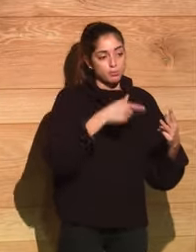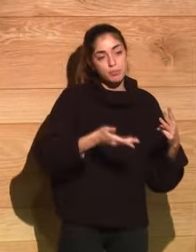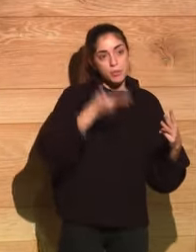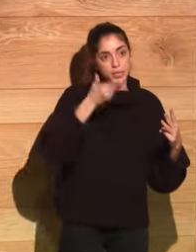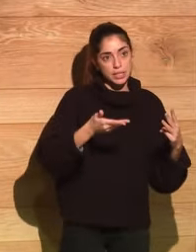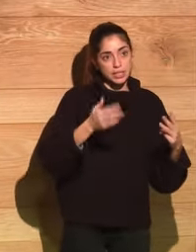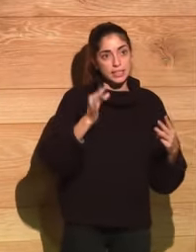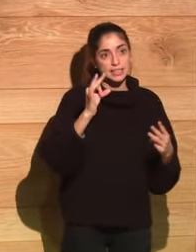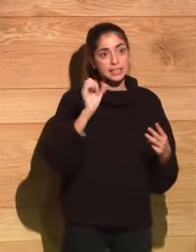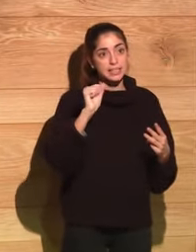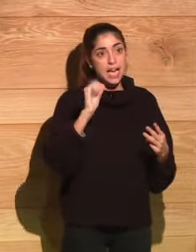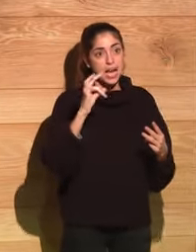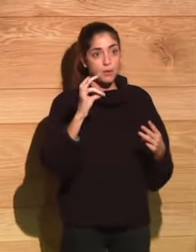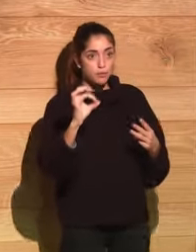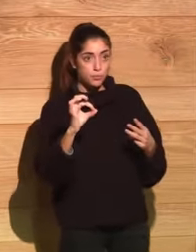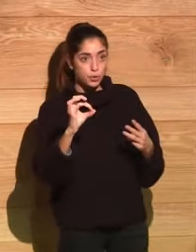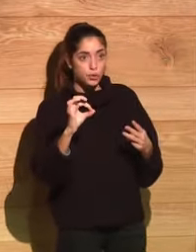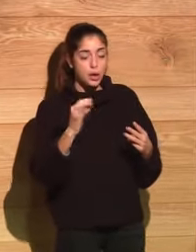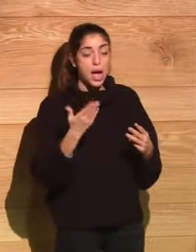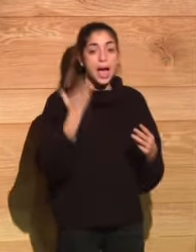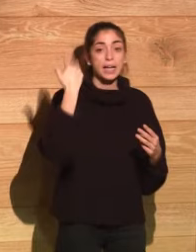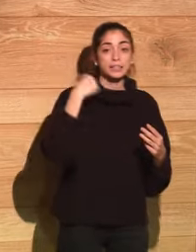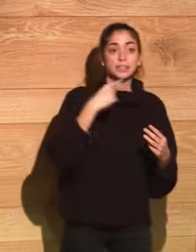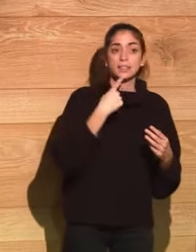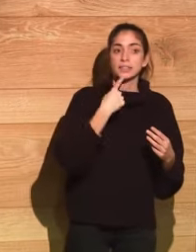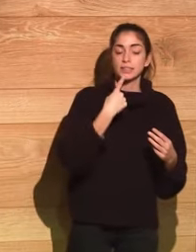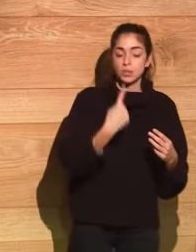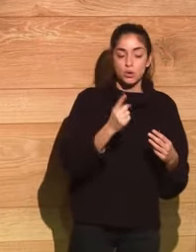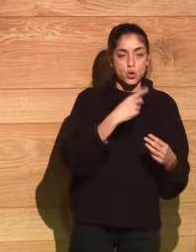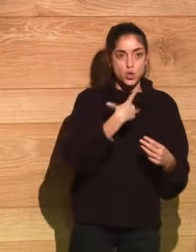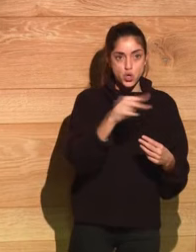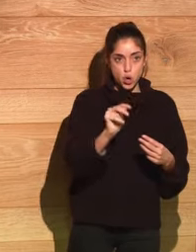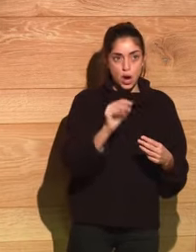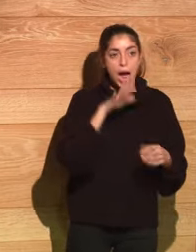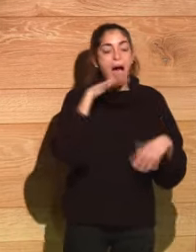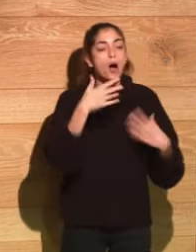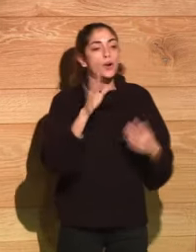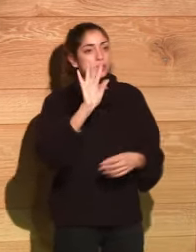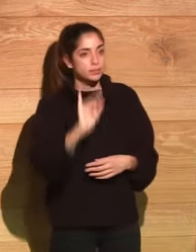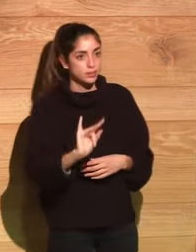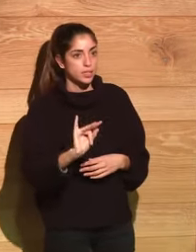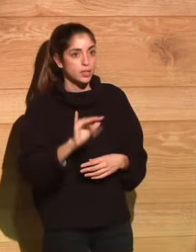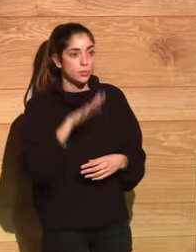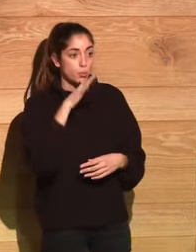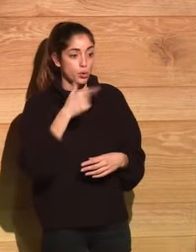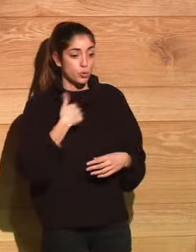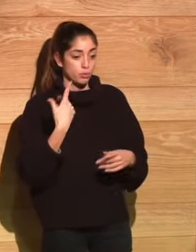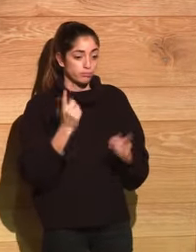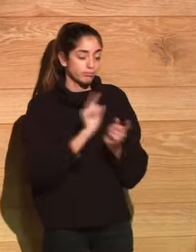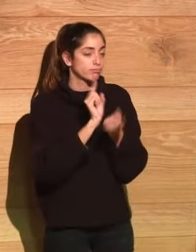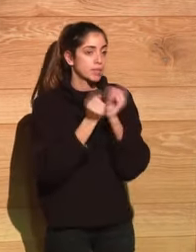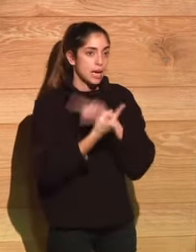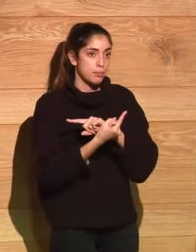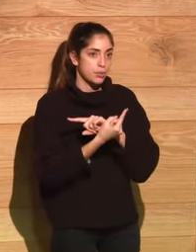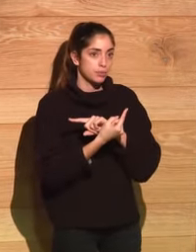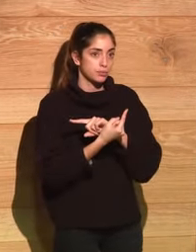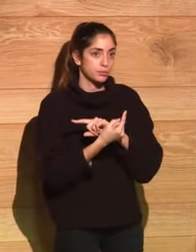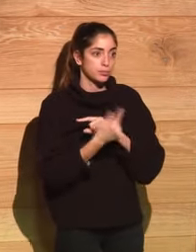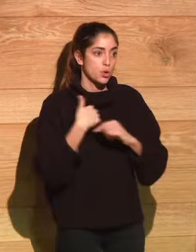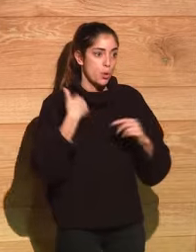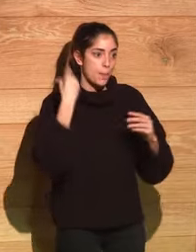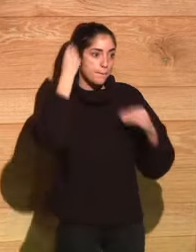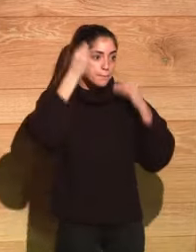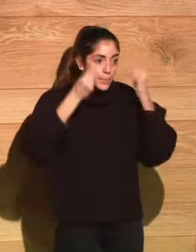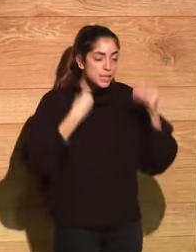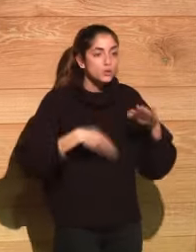Safo? Al principio he dicho que no, ahora voy a decir que sí. Como ha cambiado, ha pasado ya un rato... He seguido